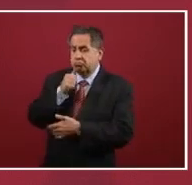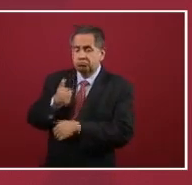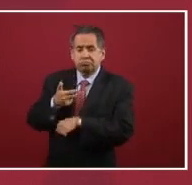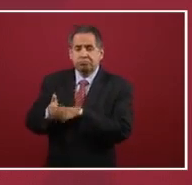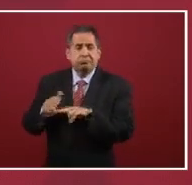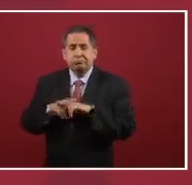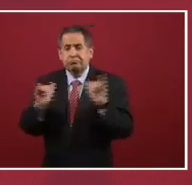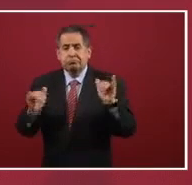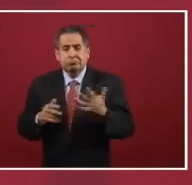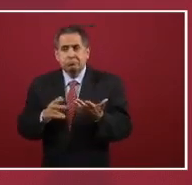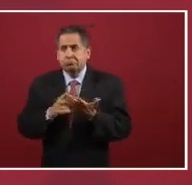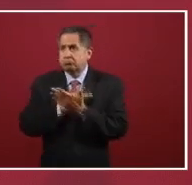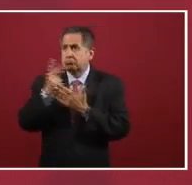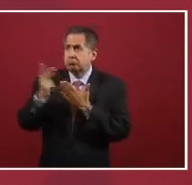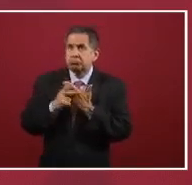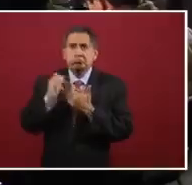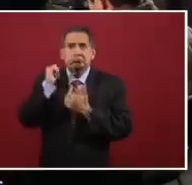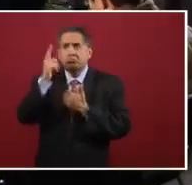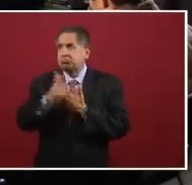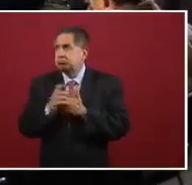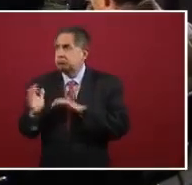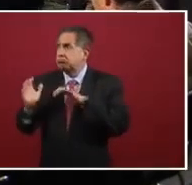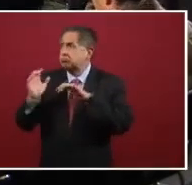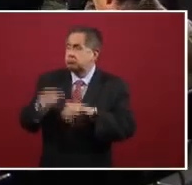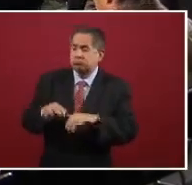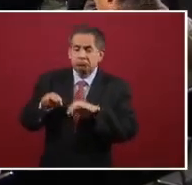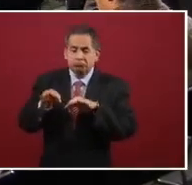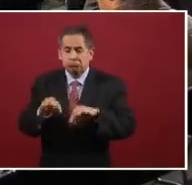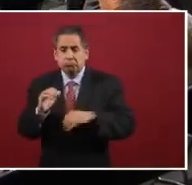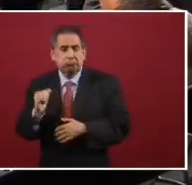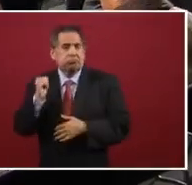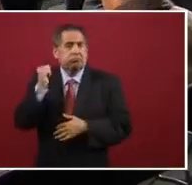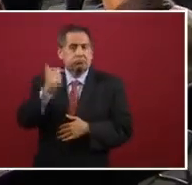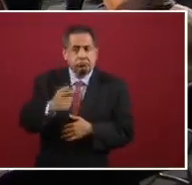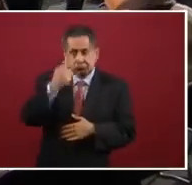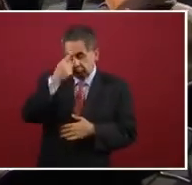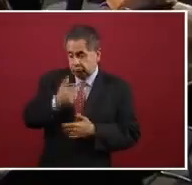No hay ningún programa de empleo, ningún programa de empleo